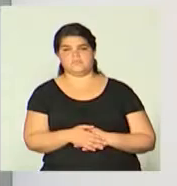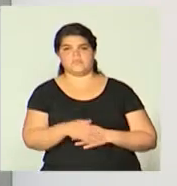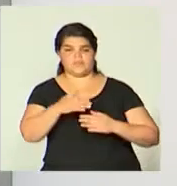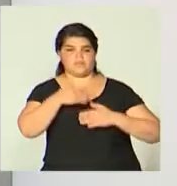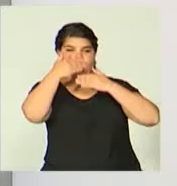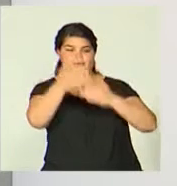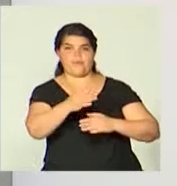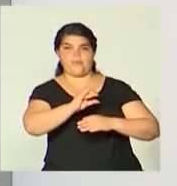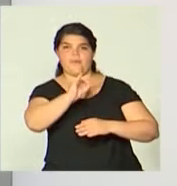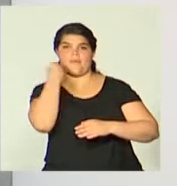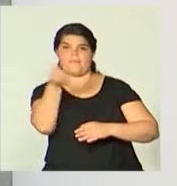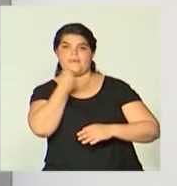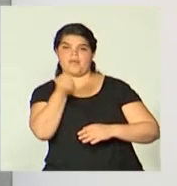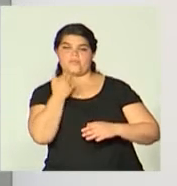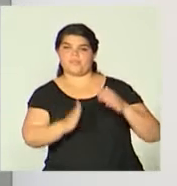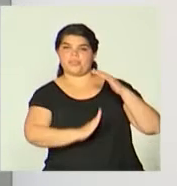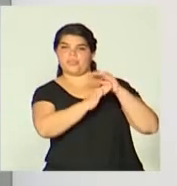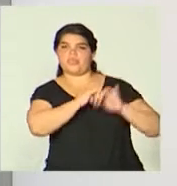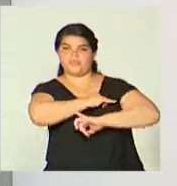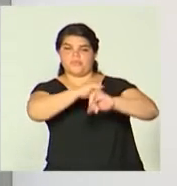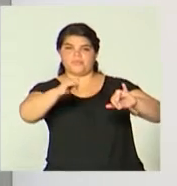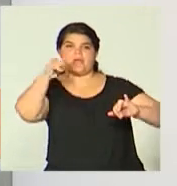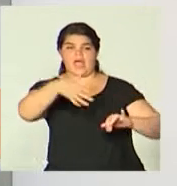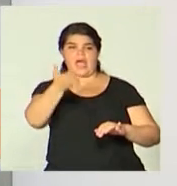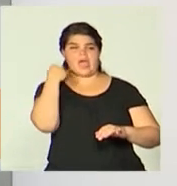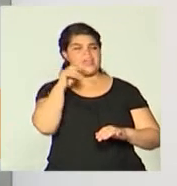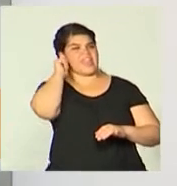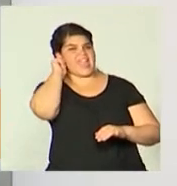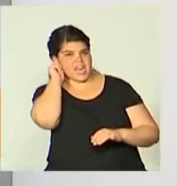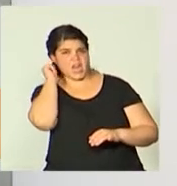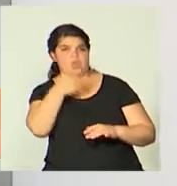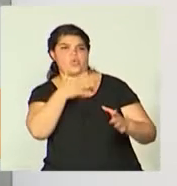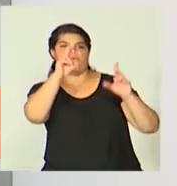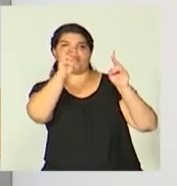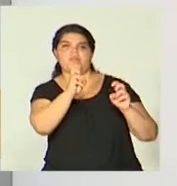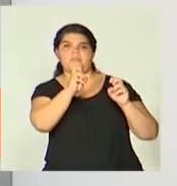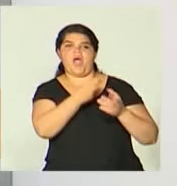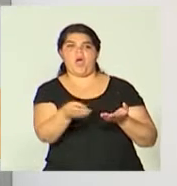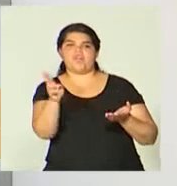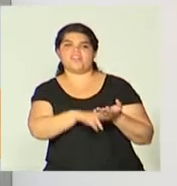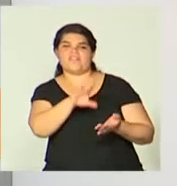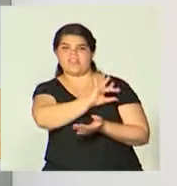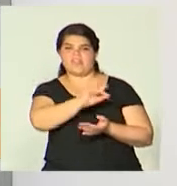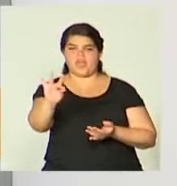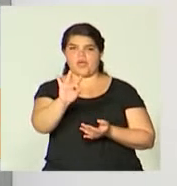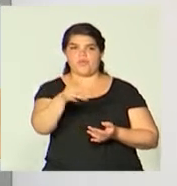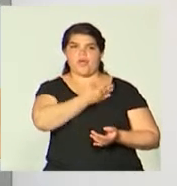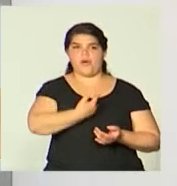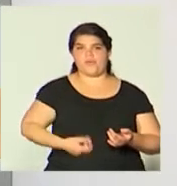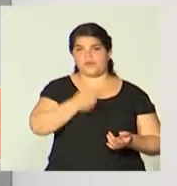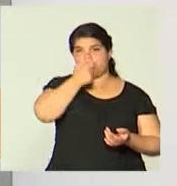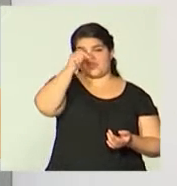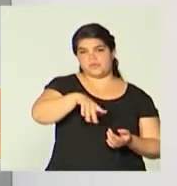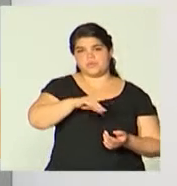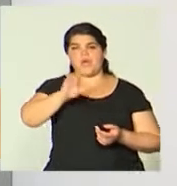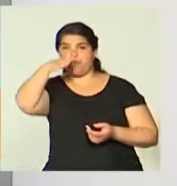Continuamos en Panorama U Edición Central. Recién con Gerardo tratábamos el tema de la refinanciación de la deuda del gobierno provincial con el